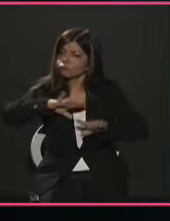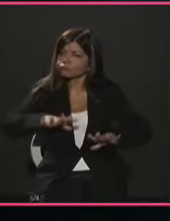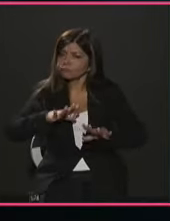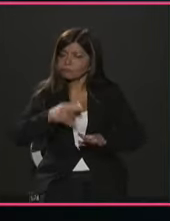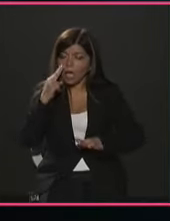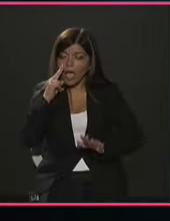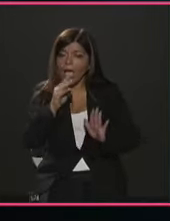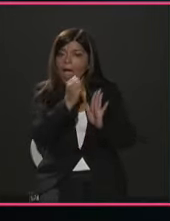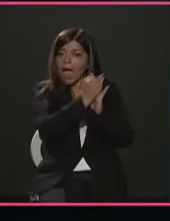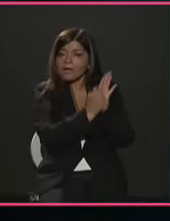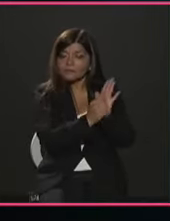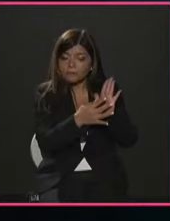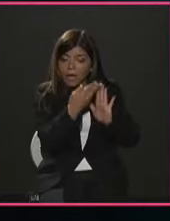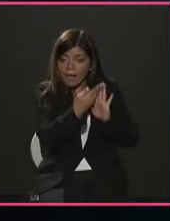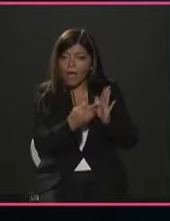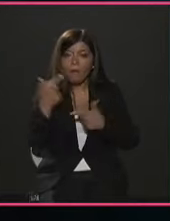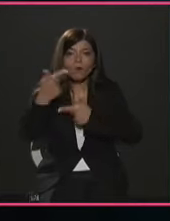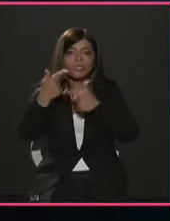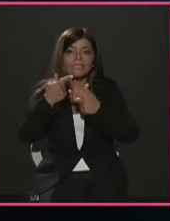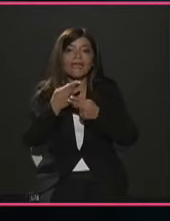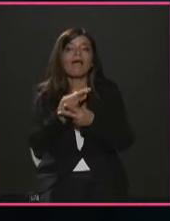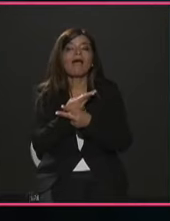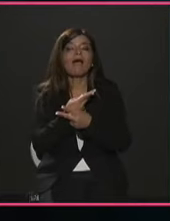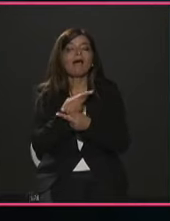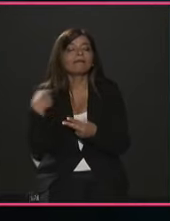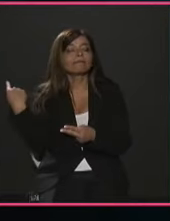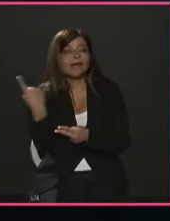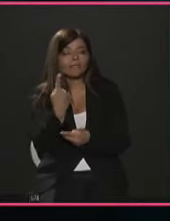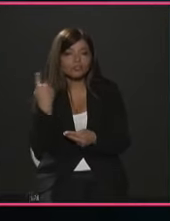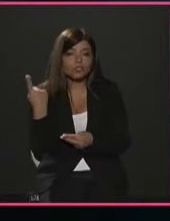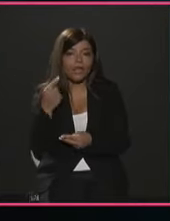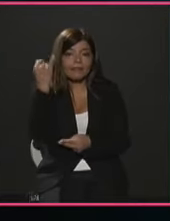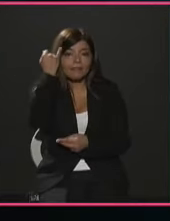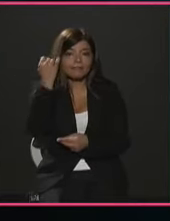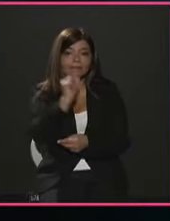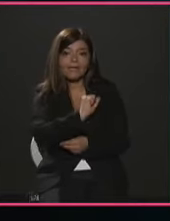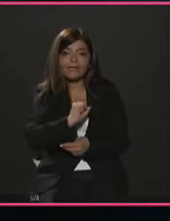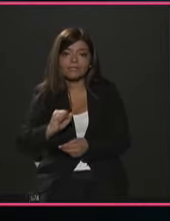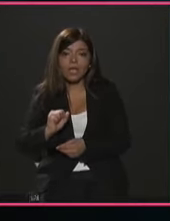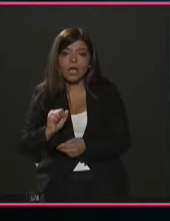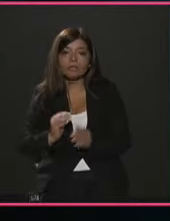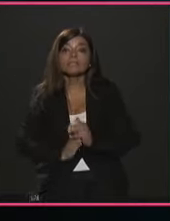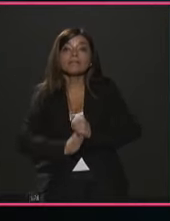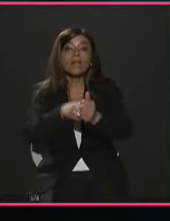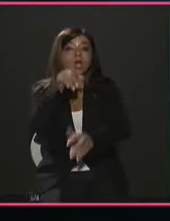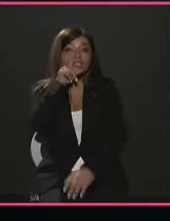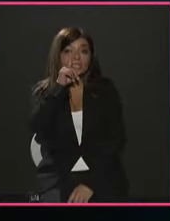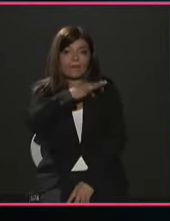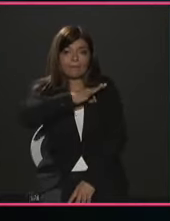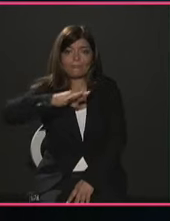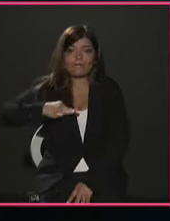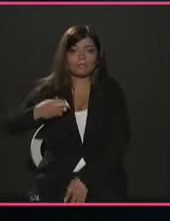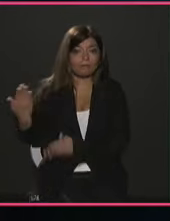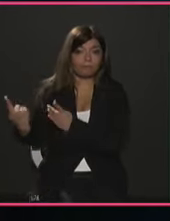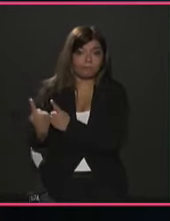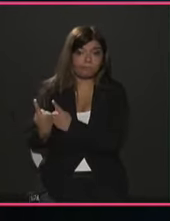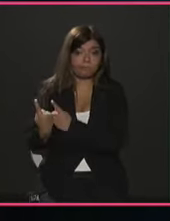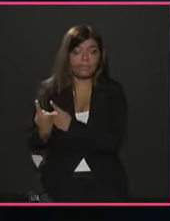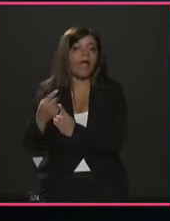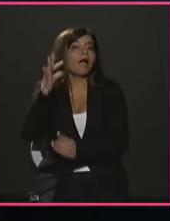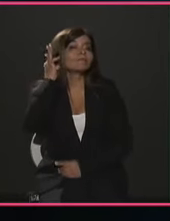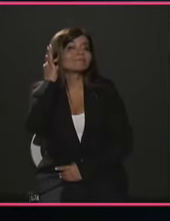actualizar la política nacional de Inteligencia artificial que está siendo liderados por el Ministerio que dirige la ministra isene